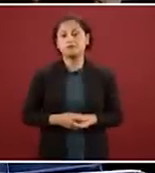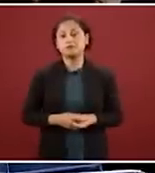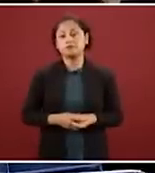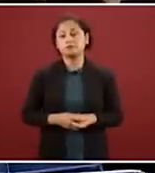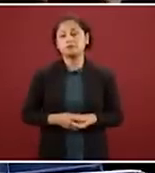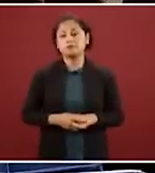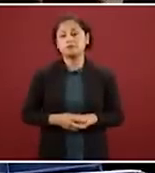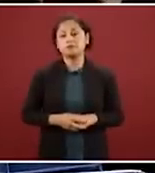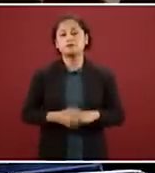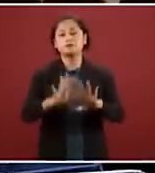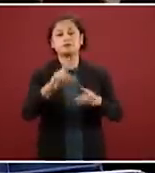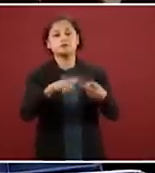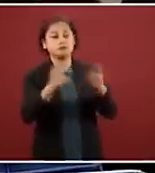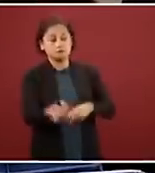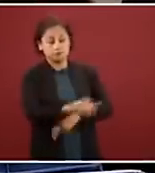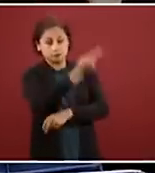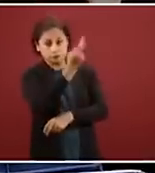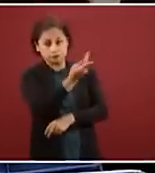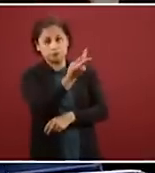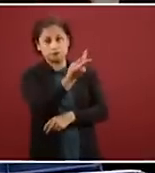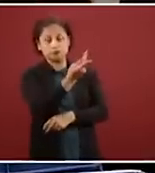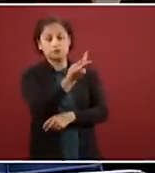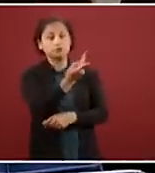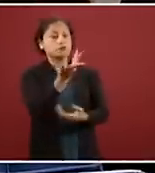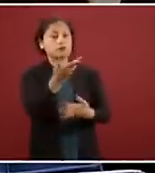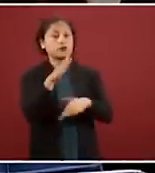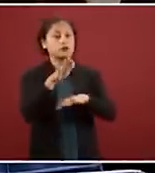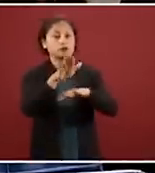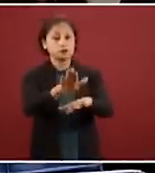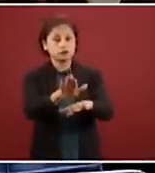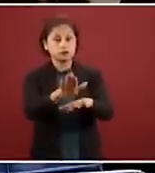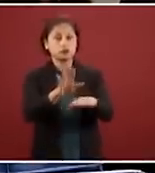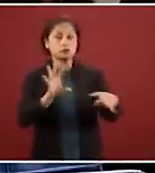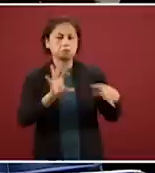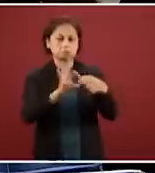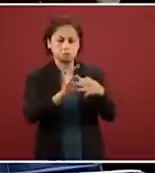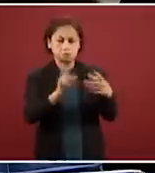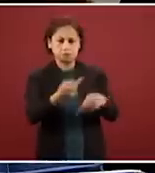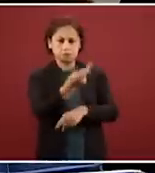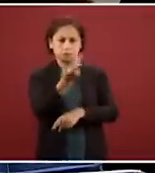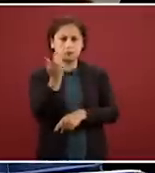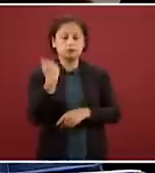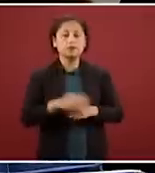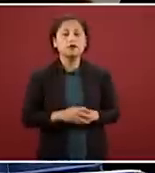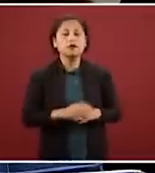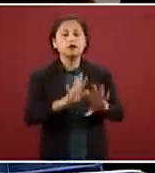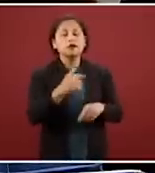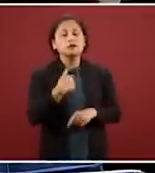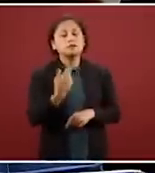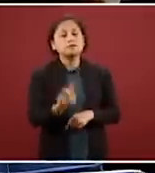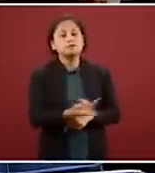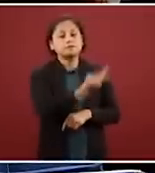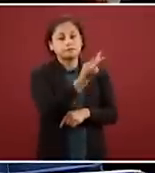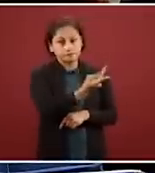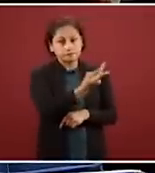Sí, una segunda pregunta, señor presidente, un poco en colación a la anterior. En este caso, ¿cómo cataloga